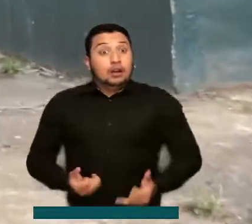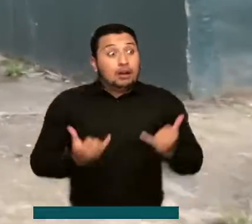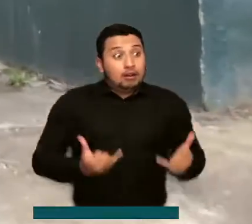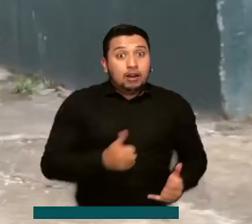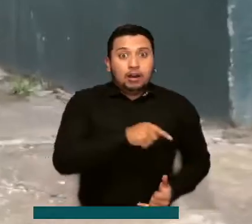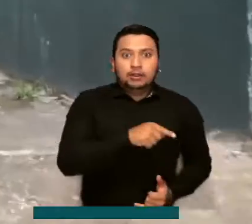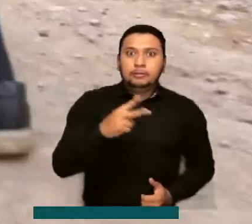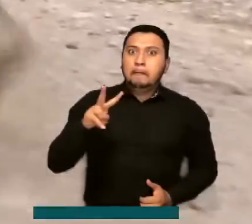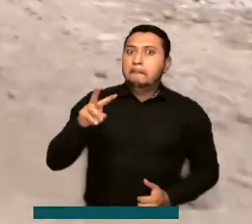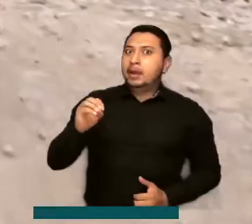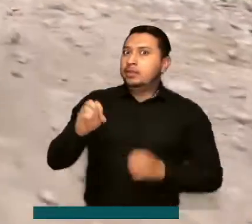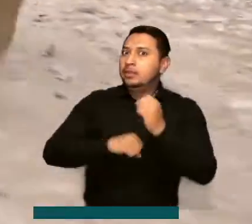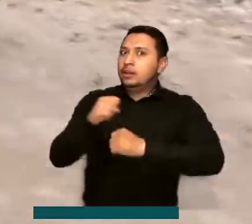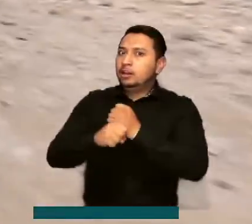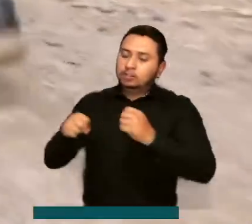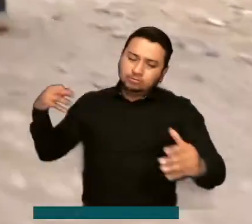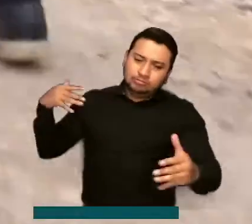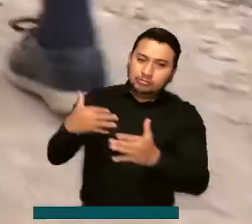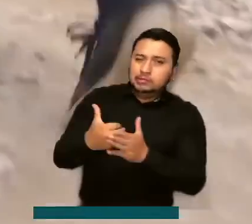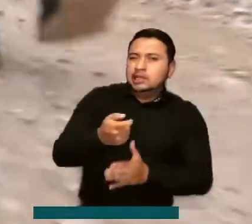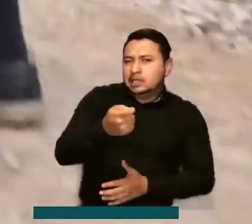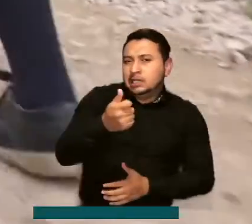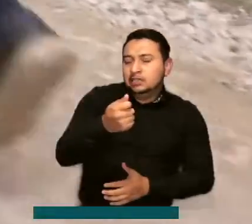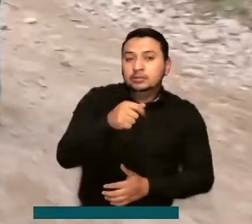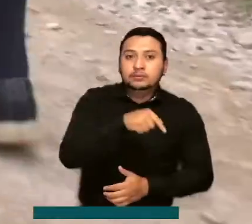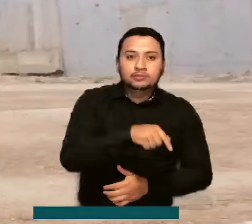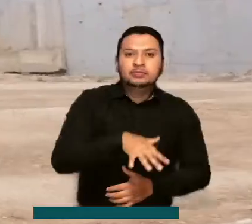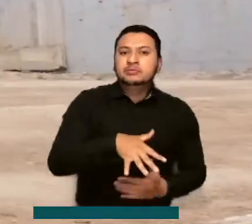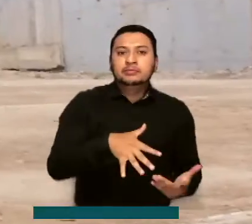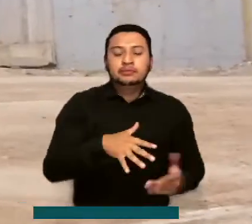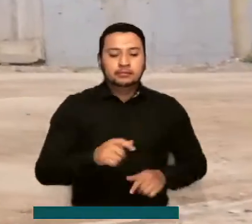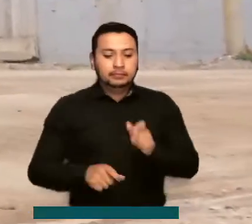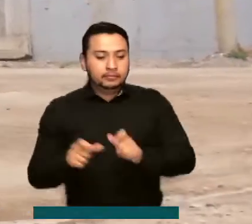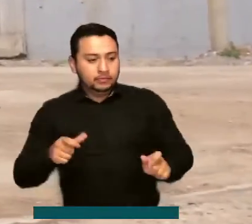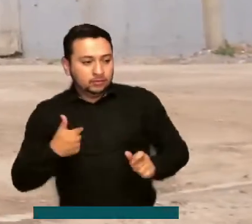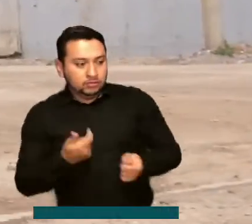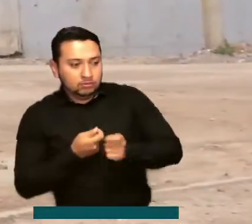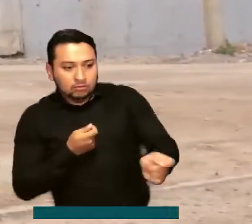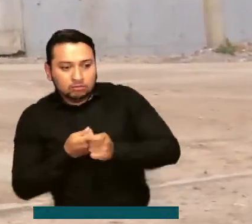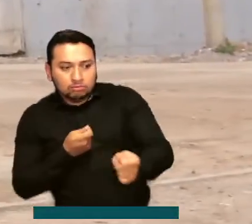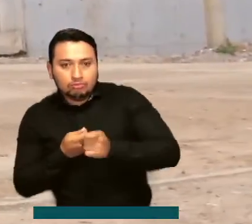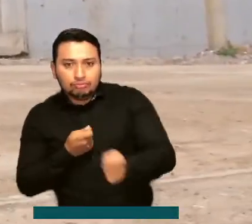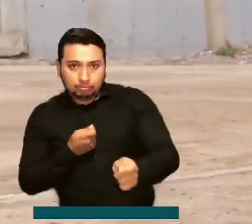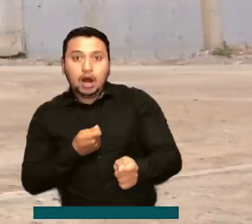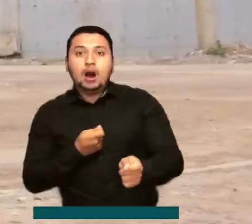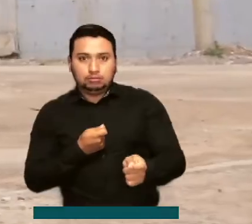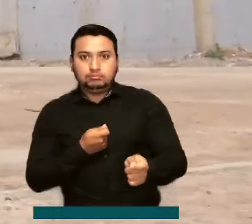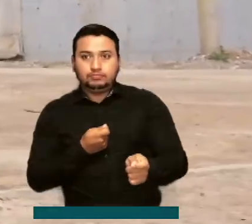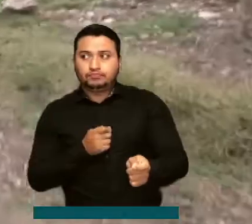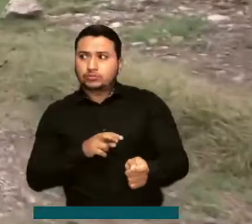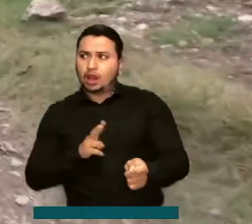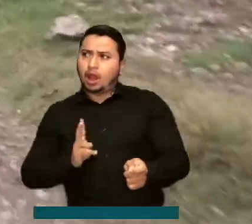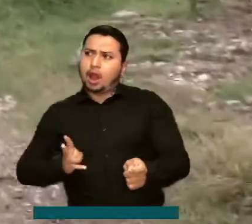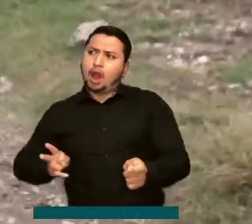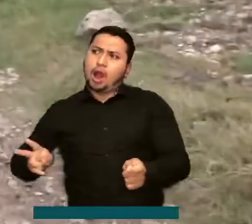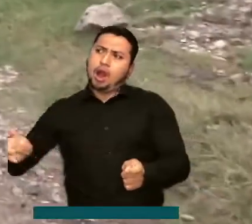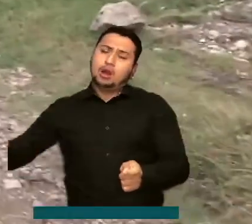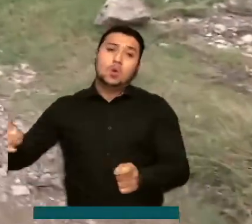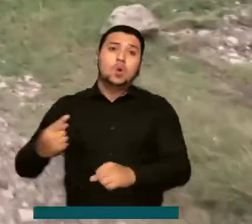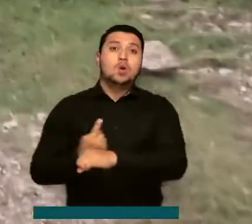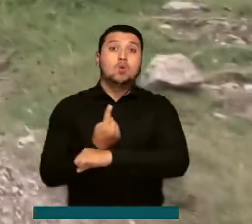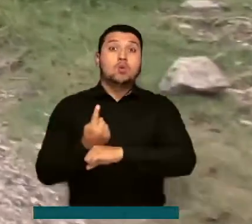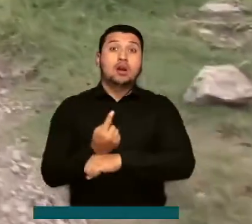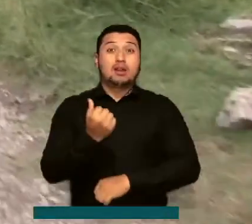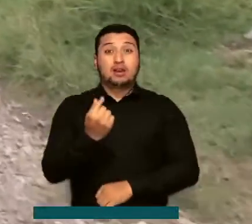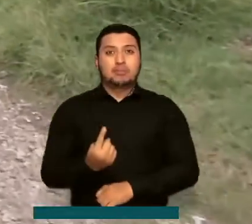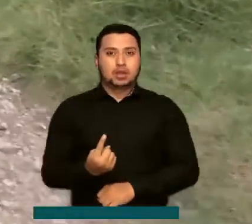20 años, los vecinos de la institución educativa de la vereda Carrasquilla deben desplazarse a otra escuela que les implica casi una hora y media para llegar